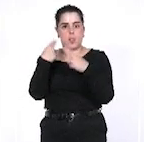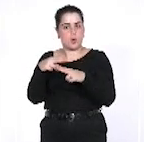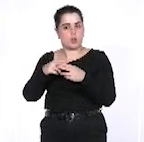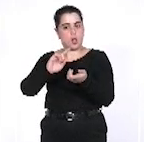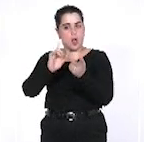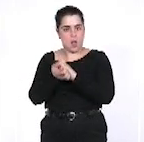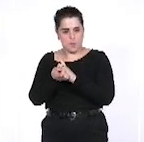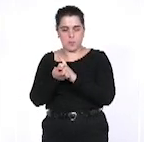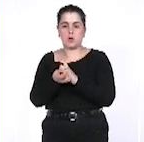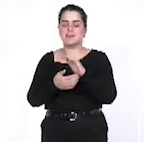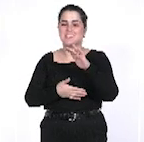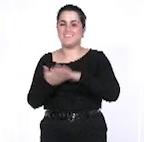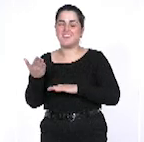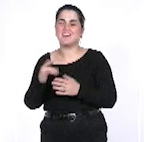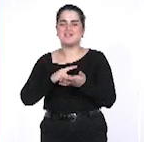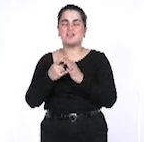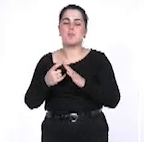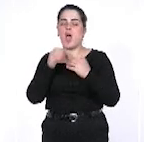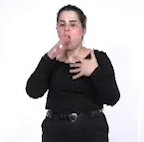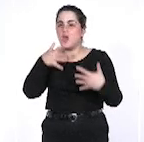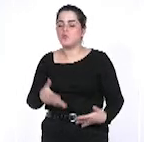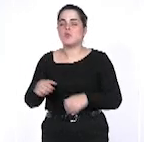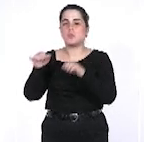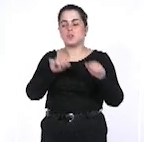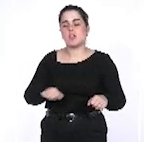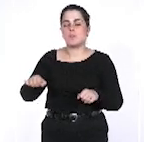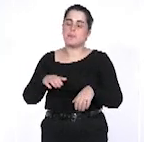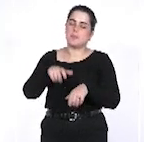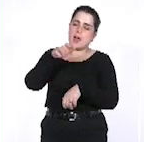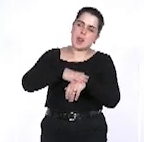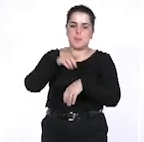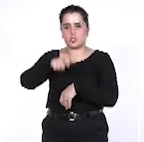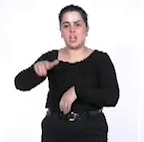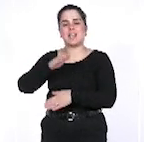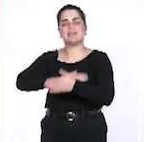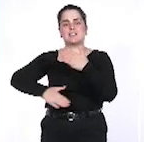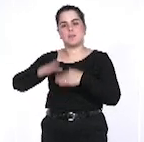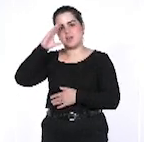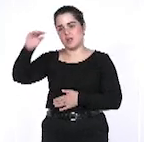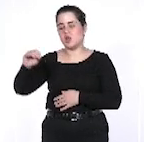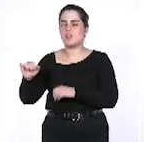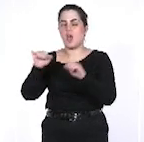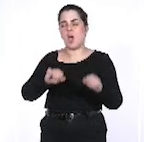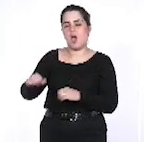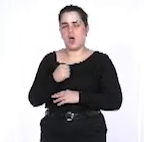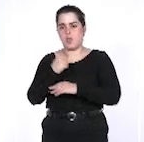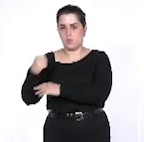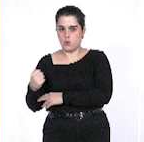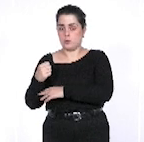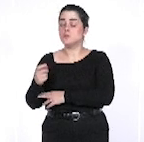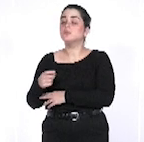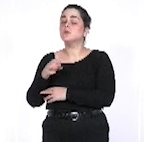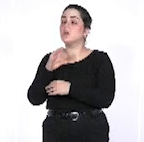actual de protección y de apoyos a las personas con discapacidad intelectual pero para ello indudablemente se